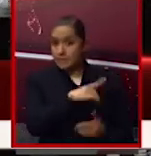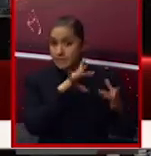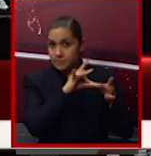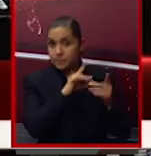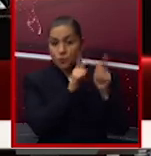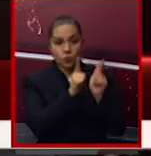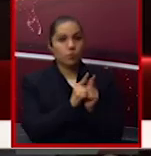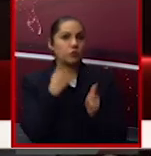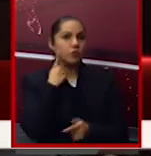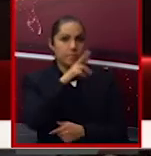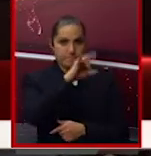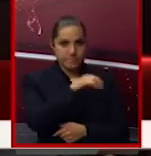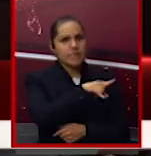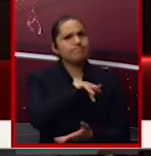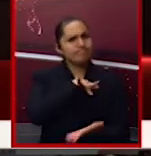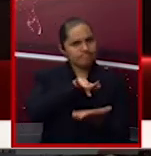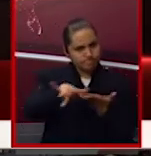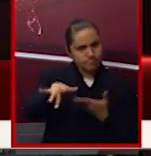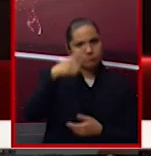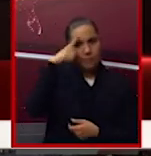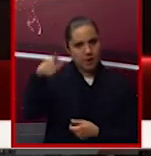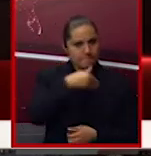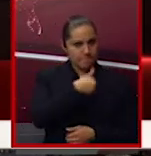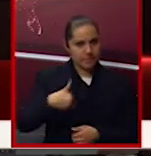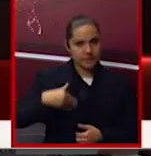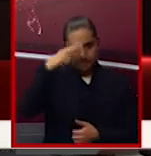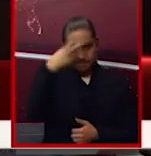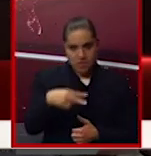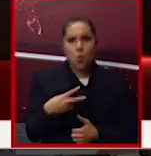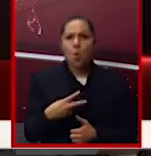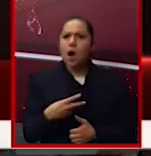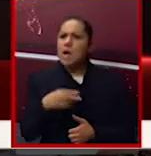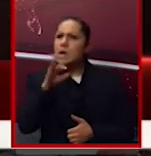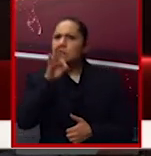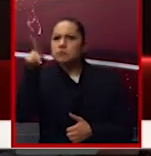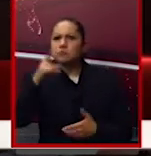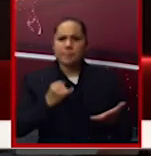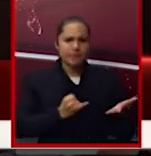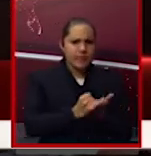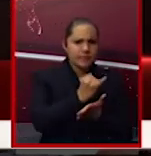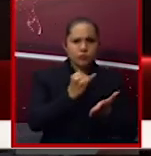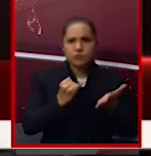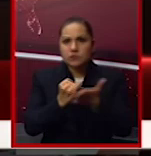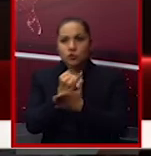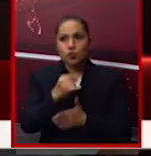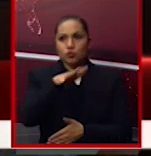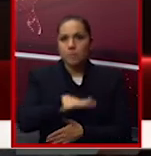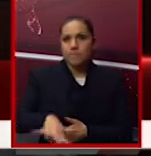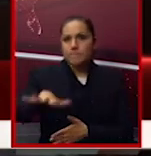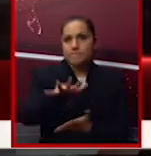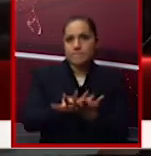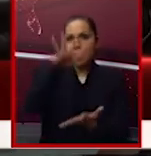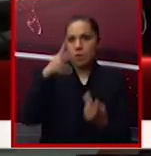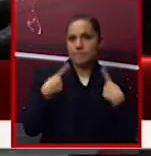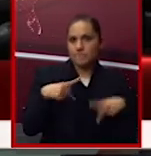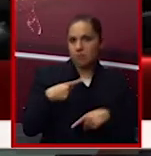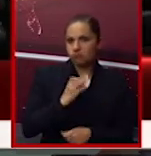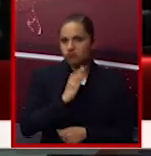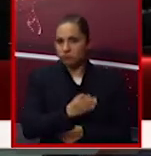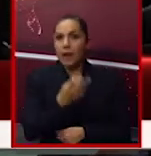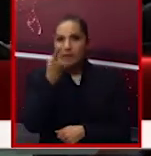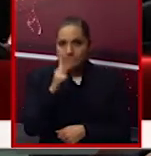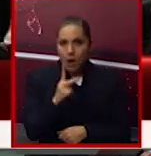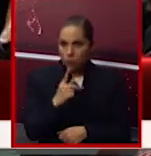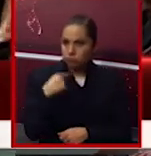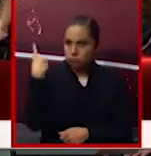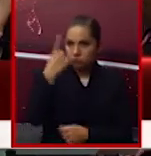ha respaldado al presidente de la República y aunque se han tomado decisiones que pueden no ser populares, han logrado el reconocimiento